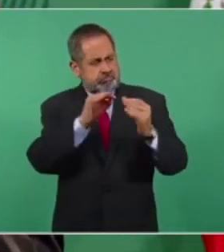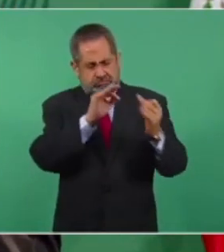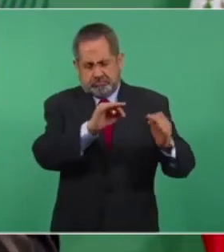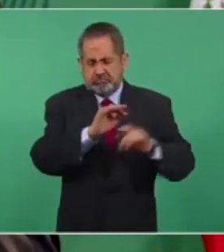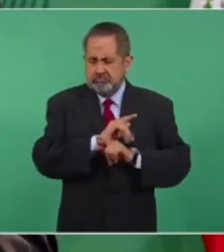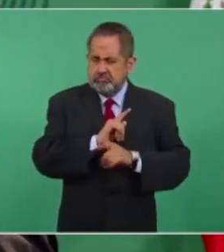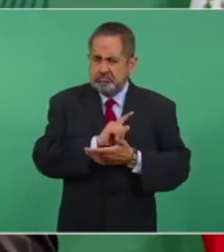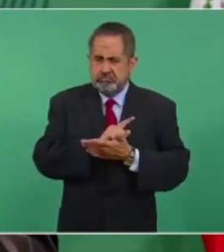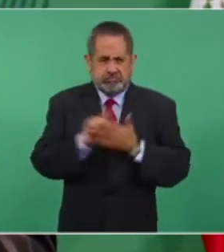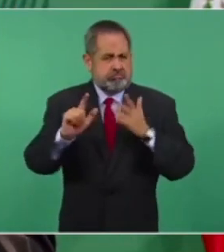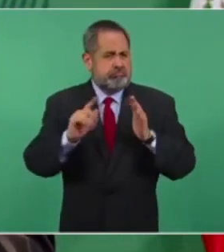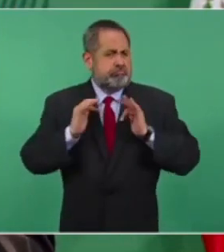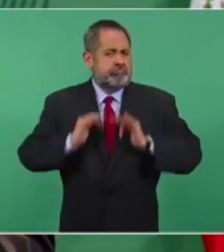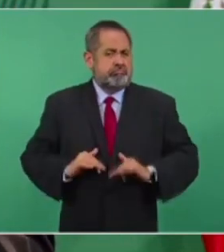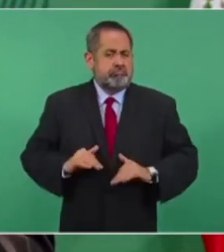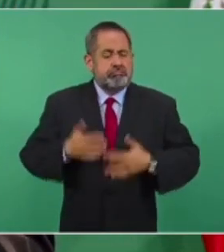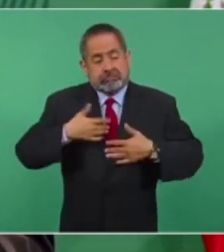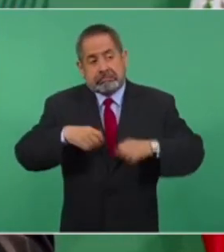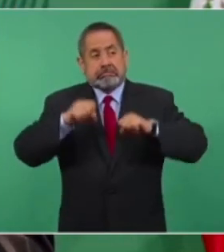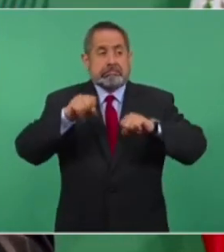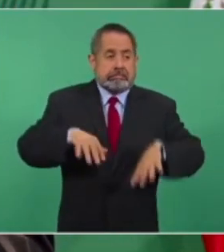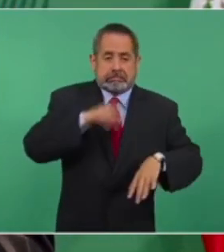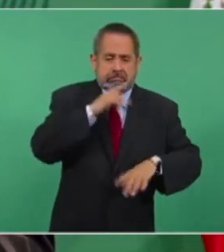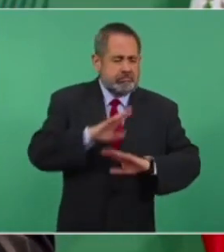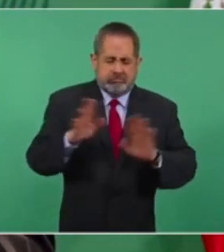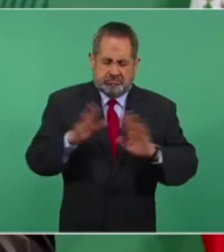y no rendirse.